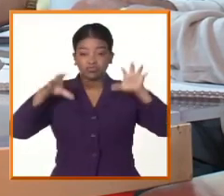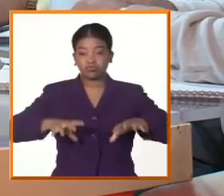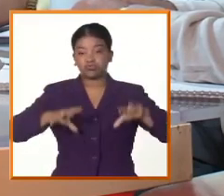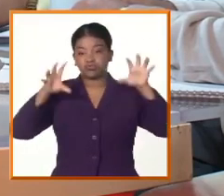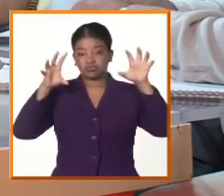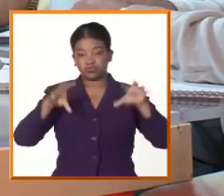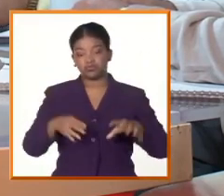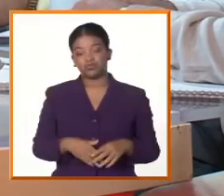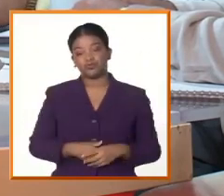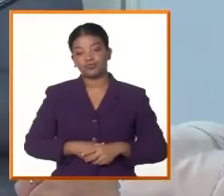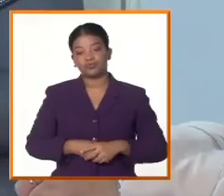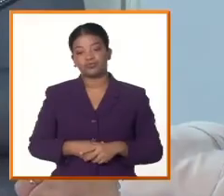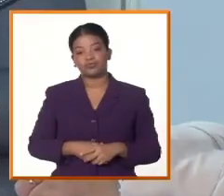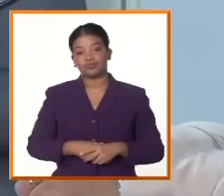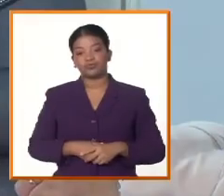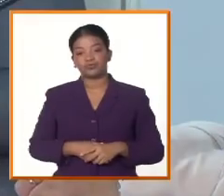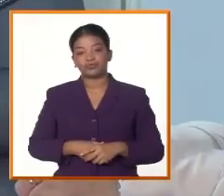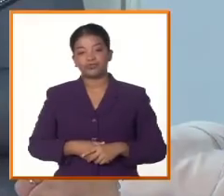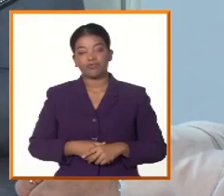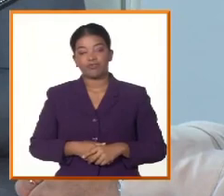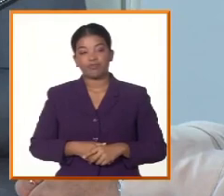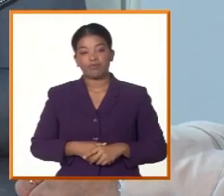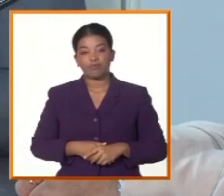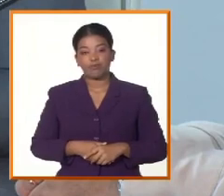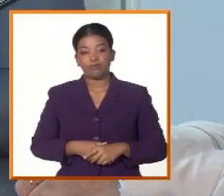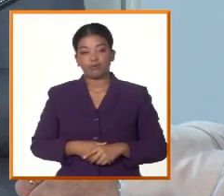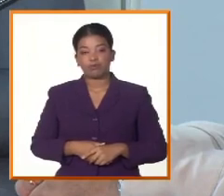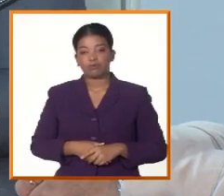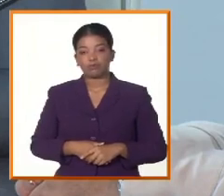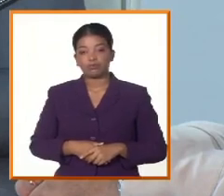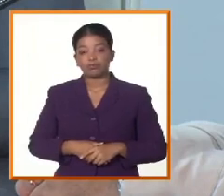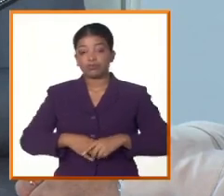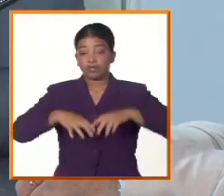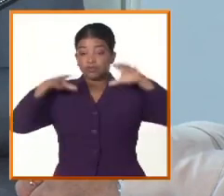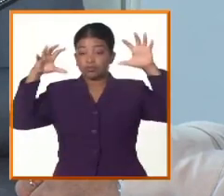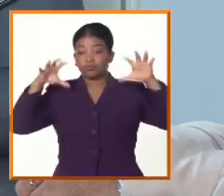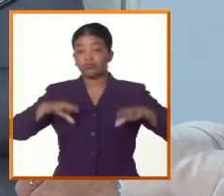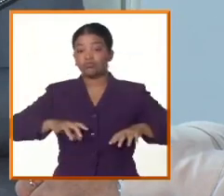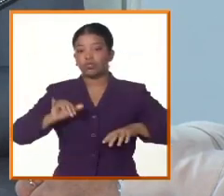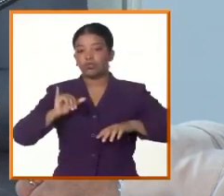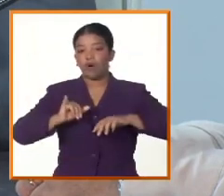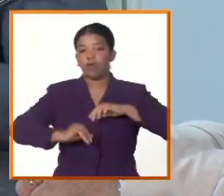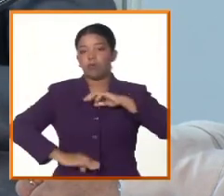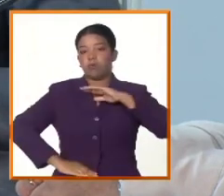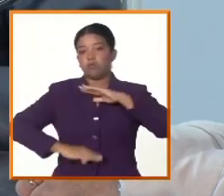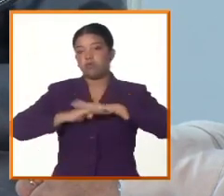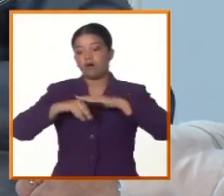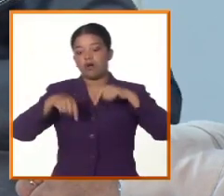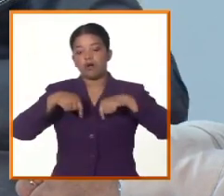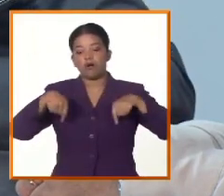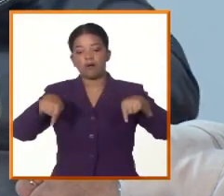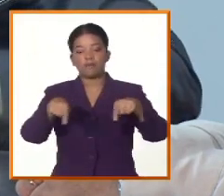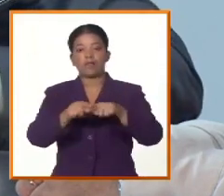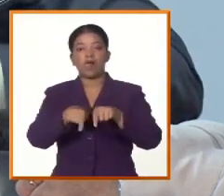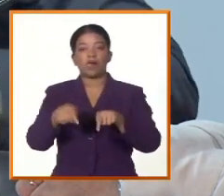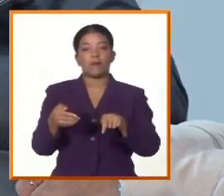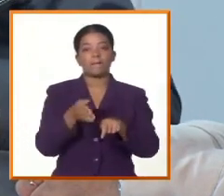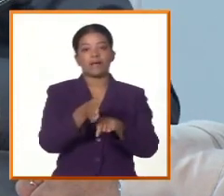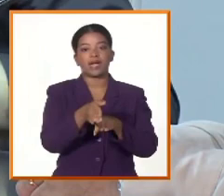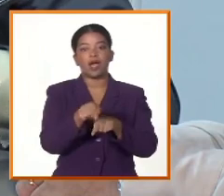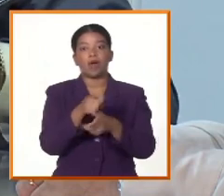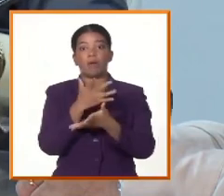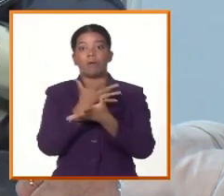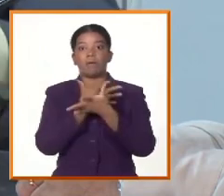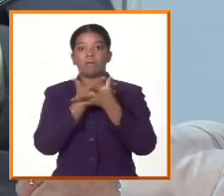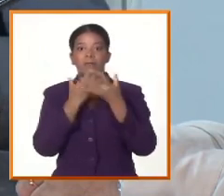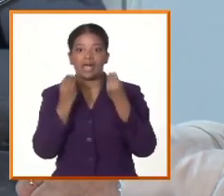nos ha generado bueno recientemente inundación y vertimiento grupo importante en base donde tenemos Claro que se perdió un nivel de biomasa la